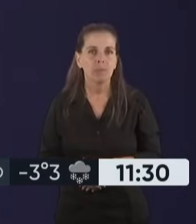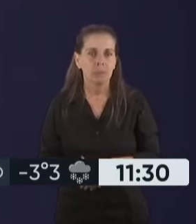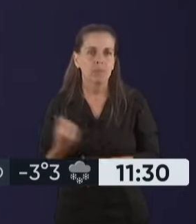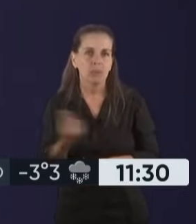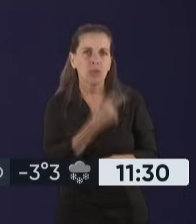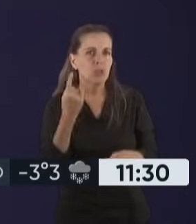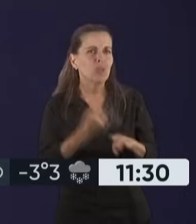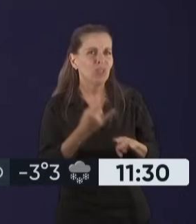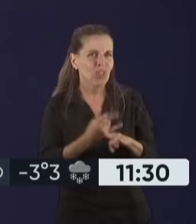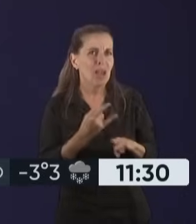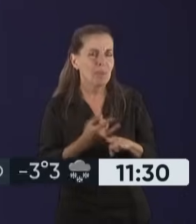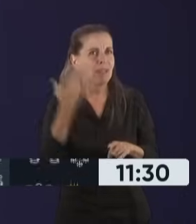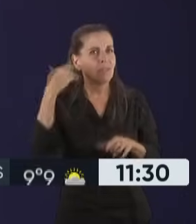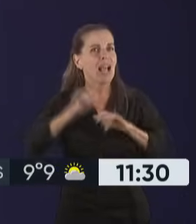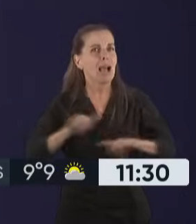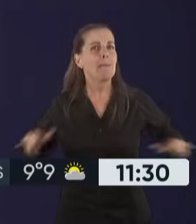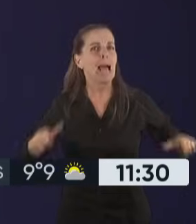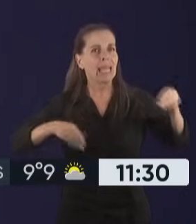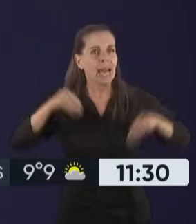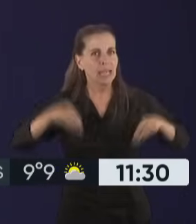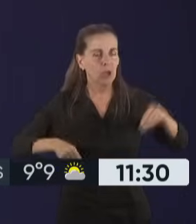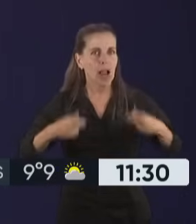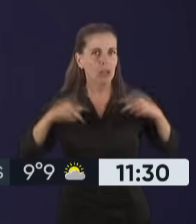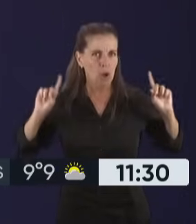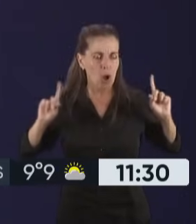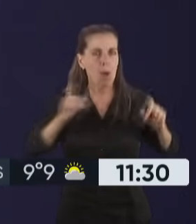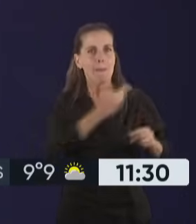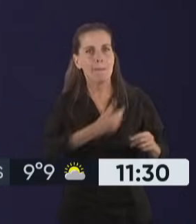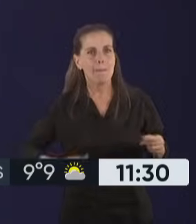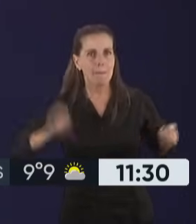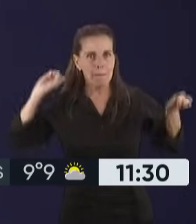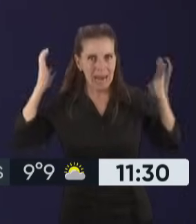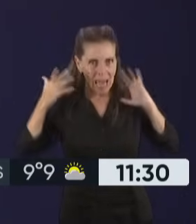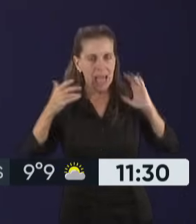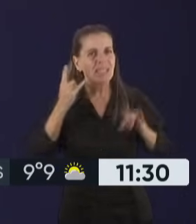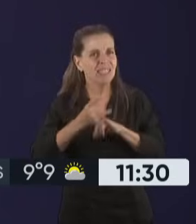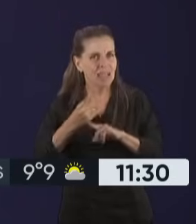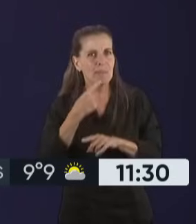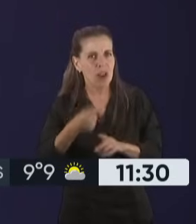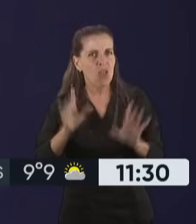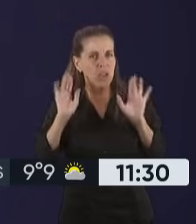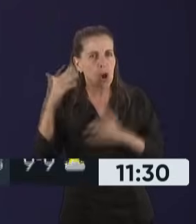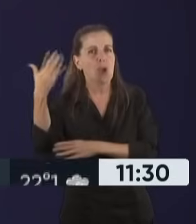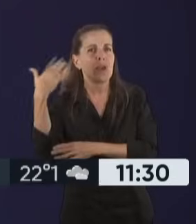diciendo eso durante la campaña, o el presidente, pero yo no participé activamente de la campaña, pero